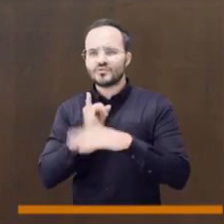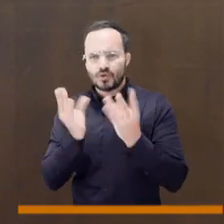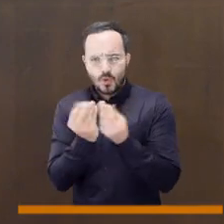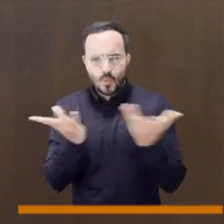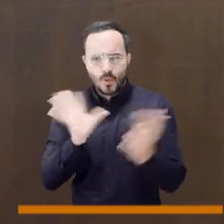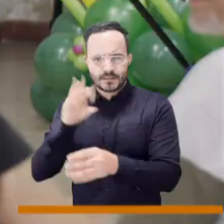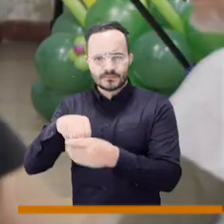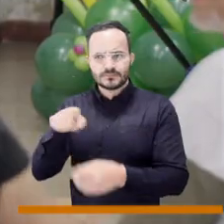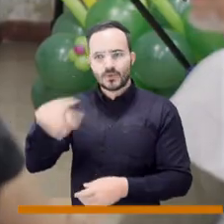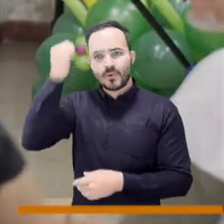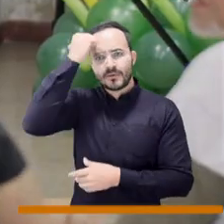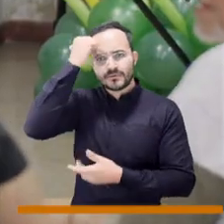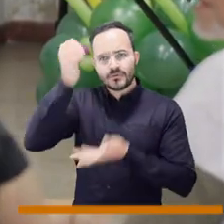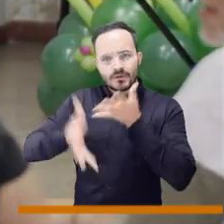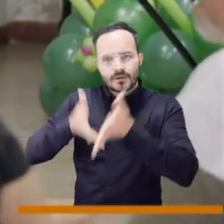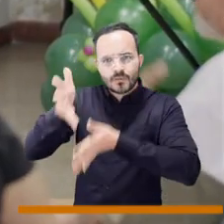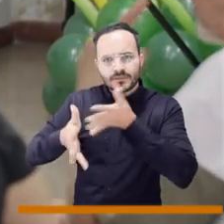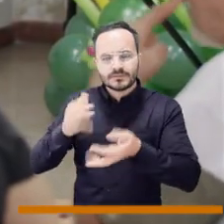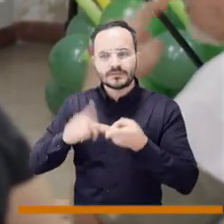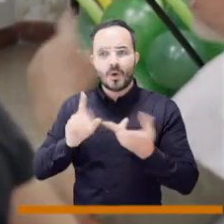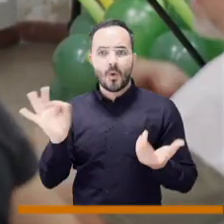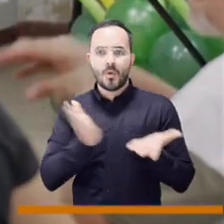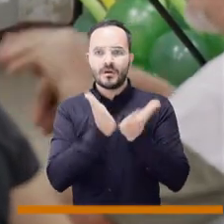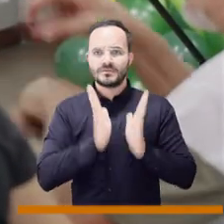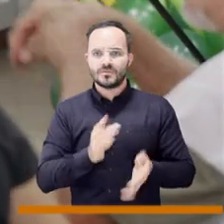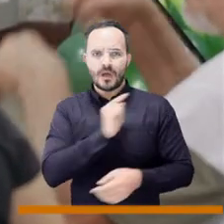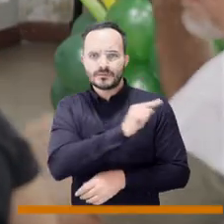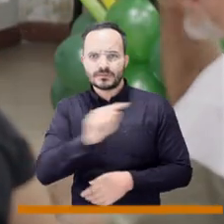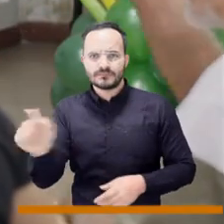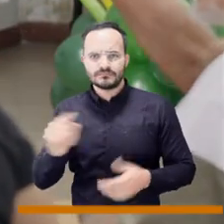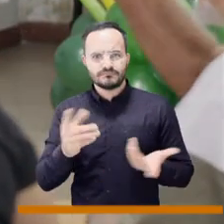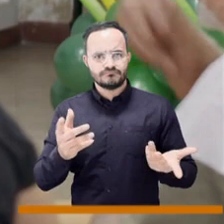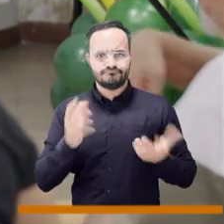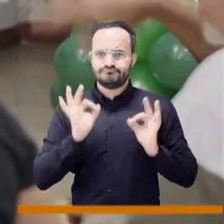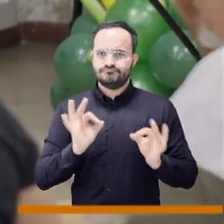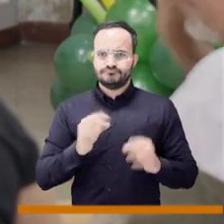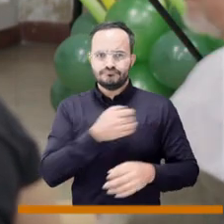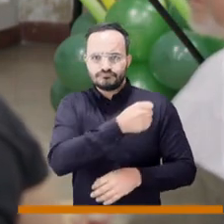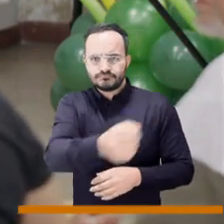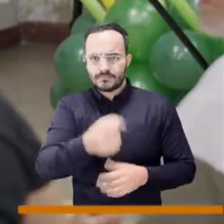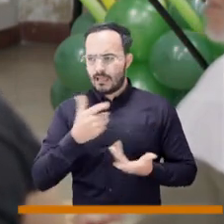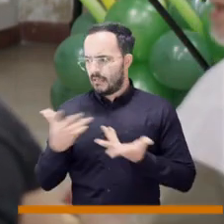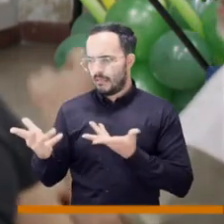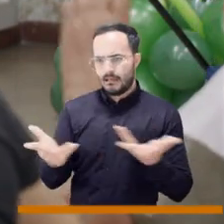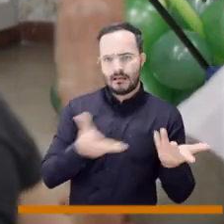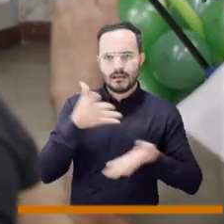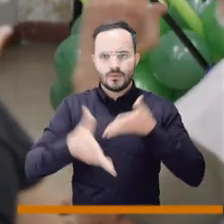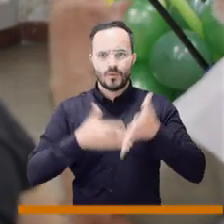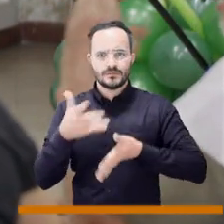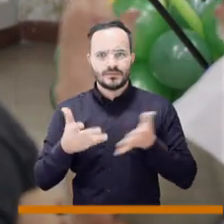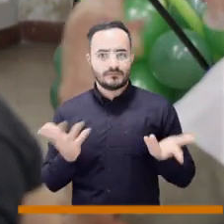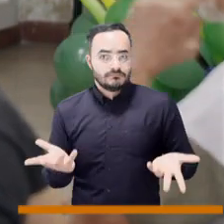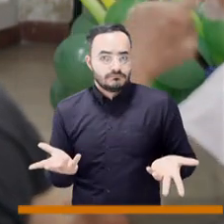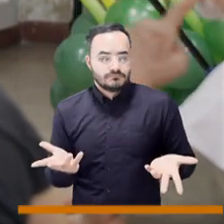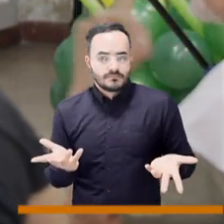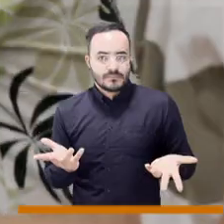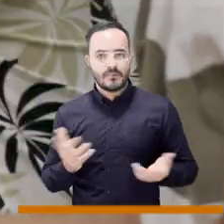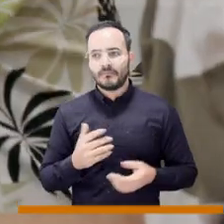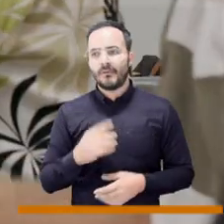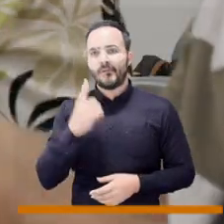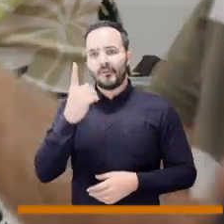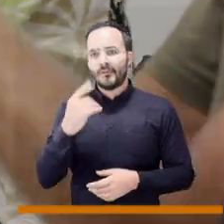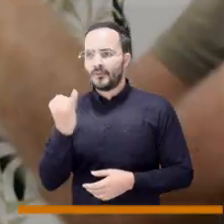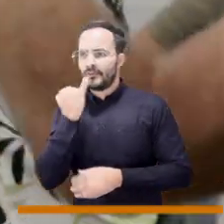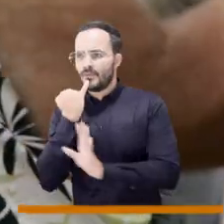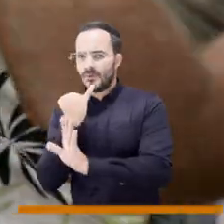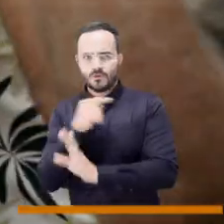oficial tienen profesores o tienen estudiantes que necesitan este tipo de atención? Y no solo, digamos así, en